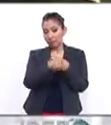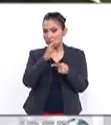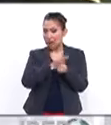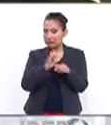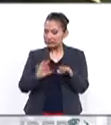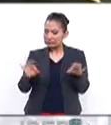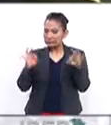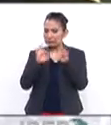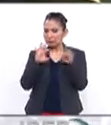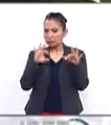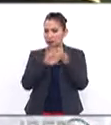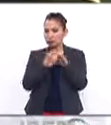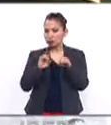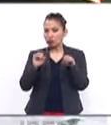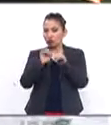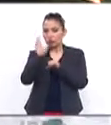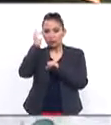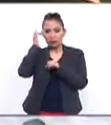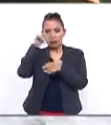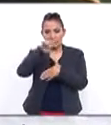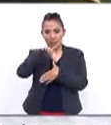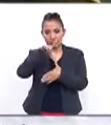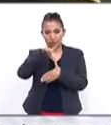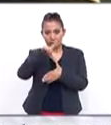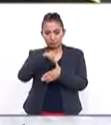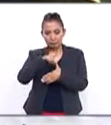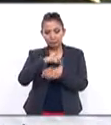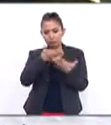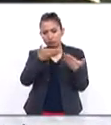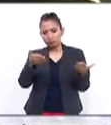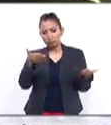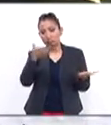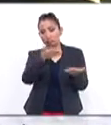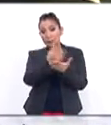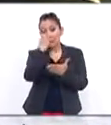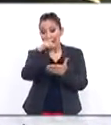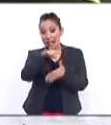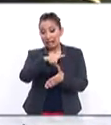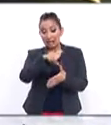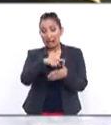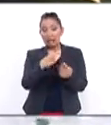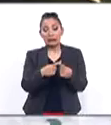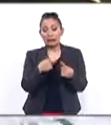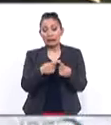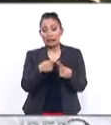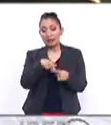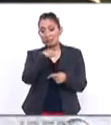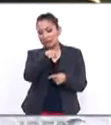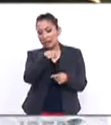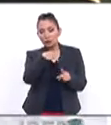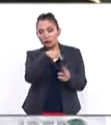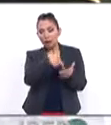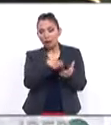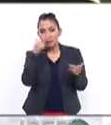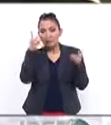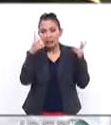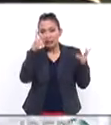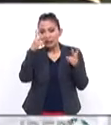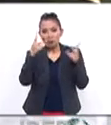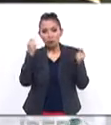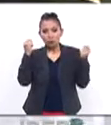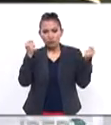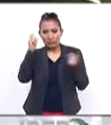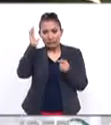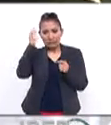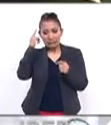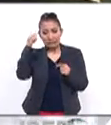principal socio de China en América Latina, la puerta de entrada para América Latina, el principal punto de visitantes como